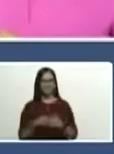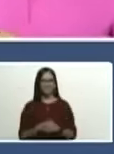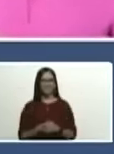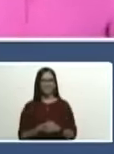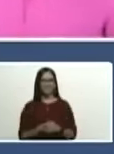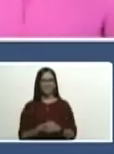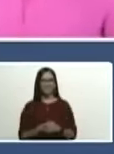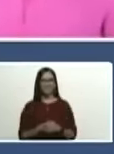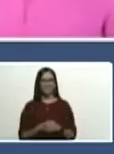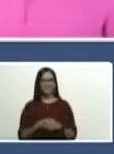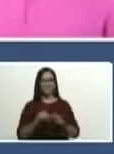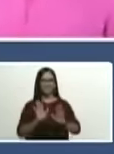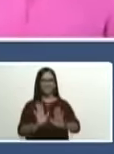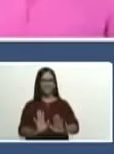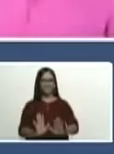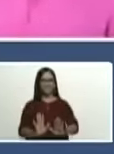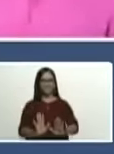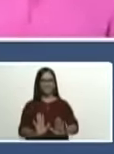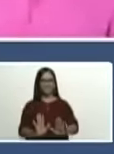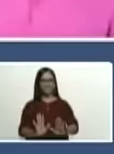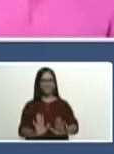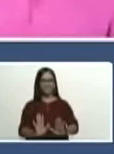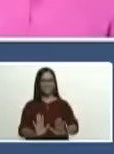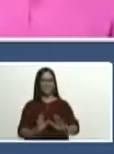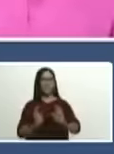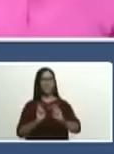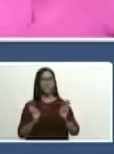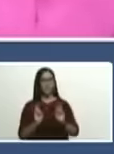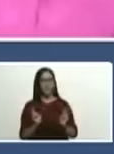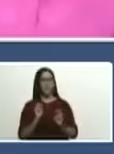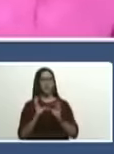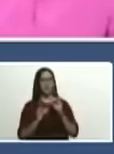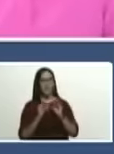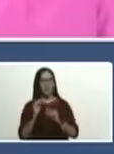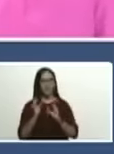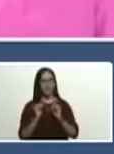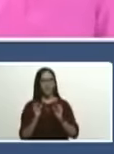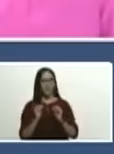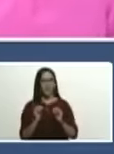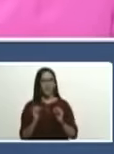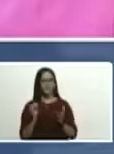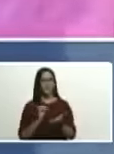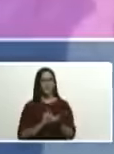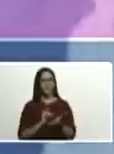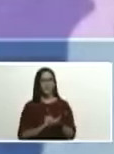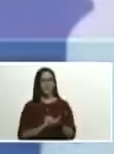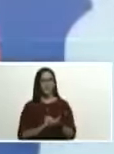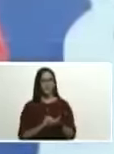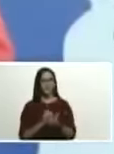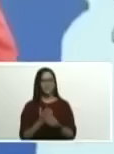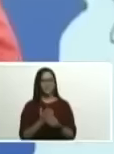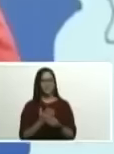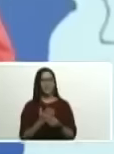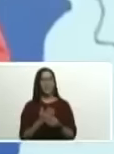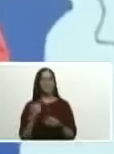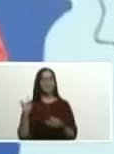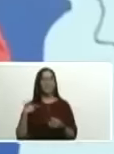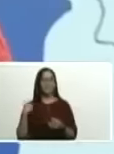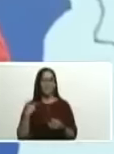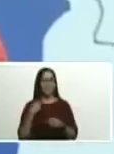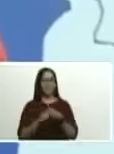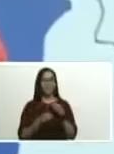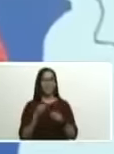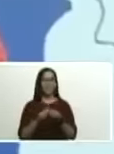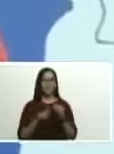Ahí quiero detenerme, porque ese es un tema que lo hemos hablado varias veces y tenemos que ejecutar